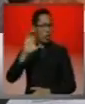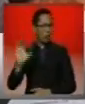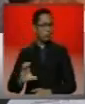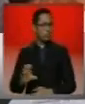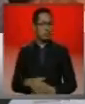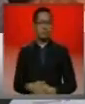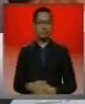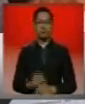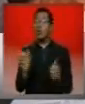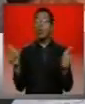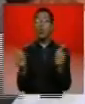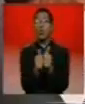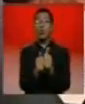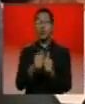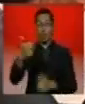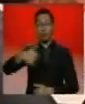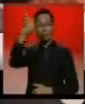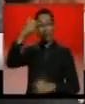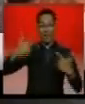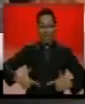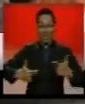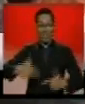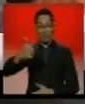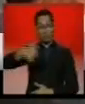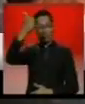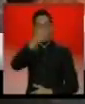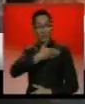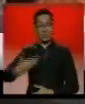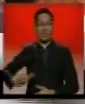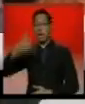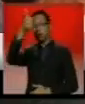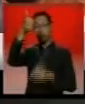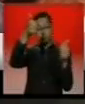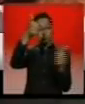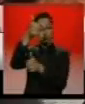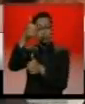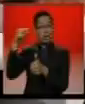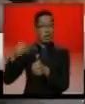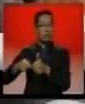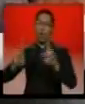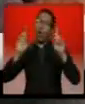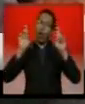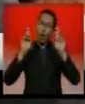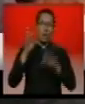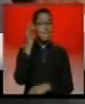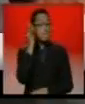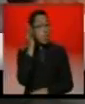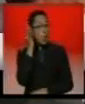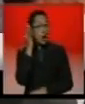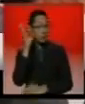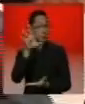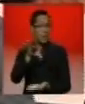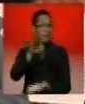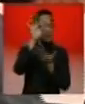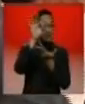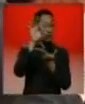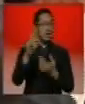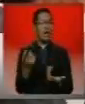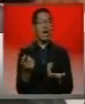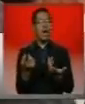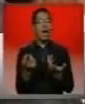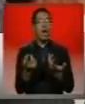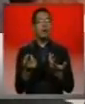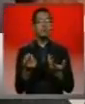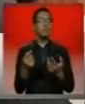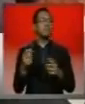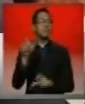Lenín esperamos la presencia como binomio de una persona, ojalá mujer, que represente plenamente los intereses de los